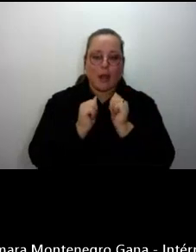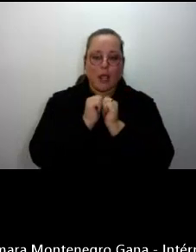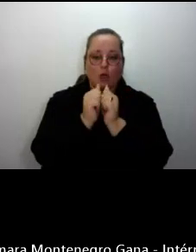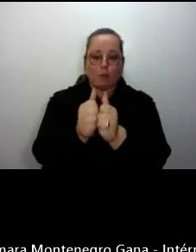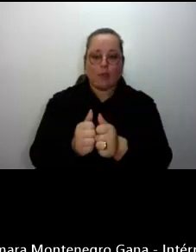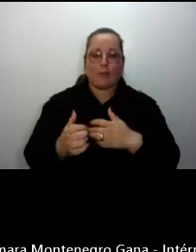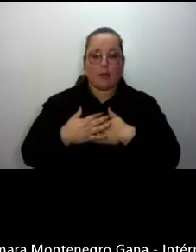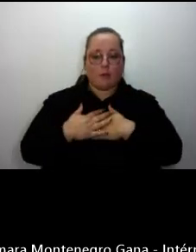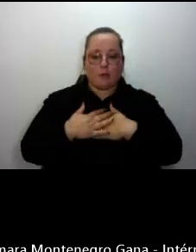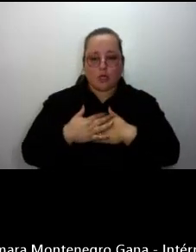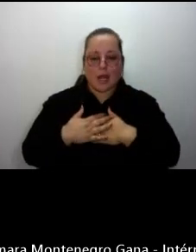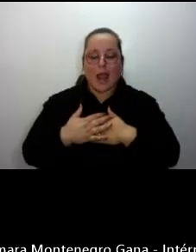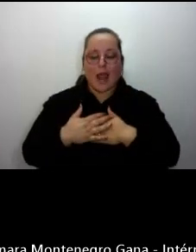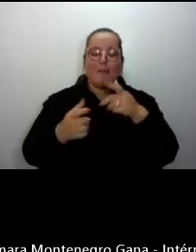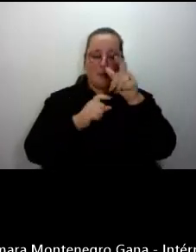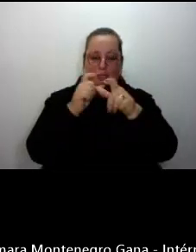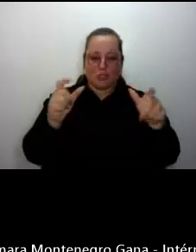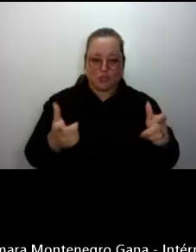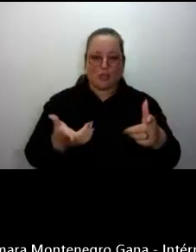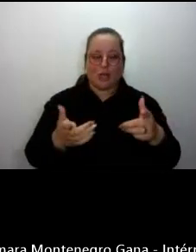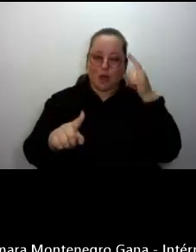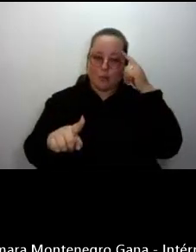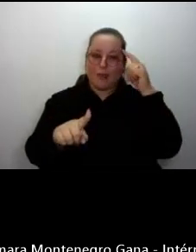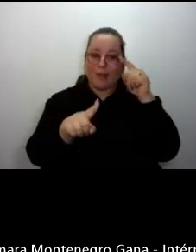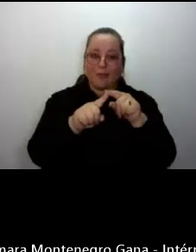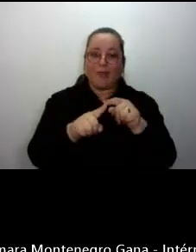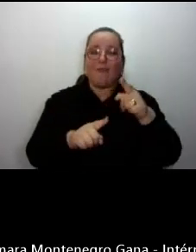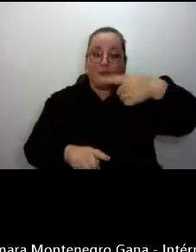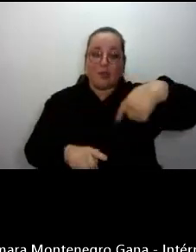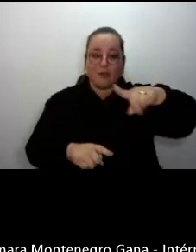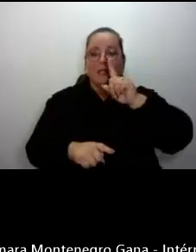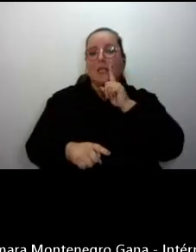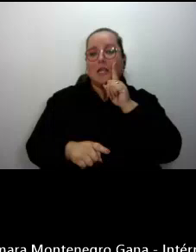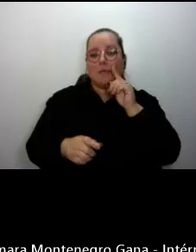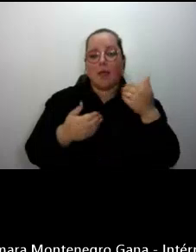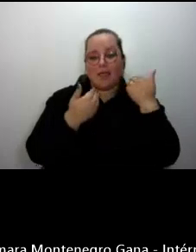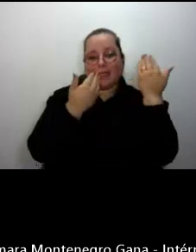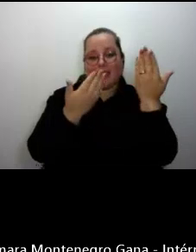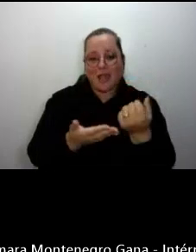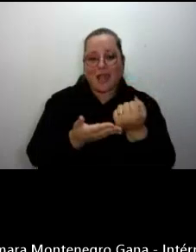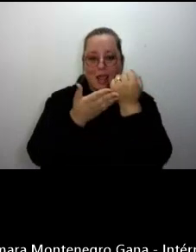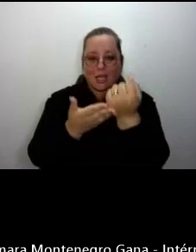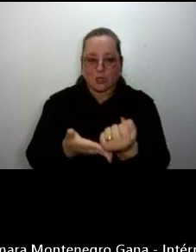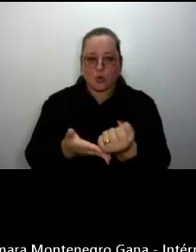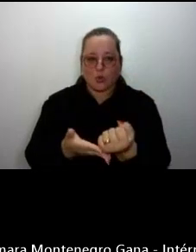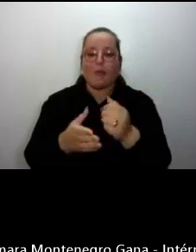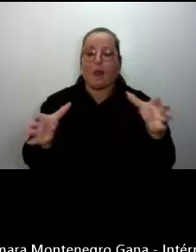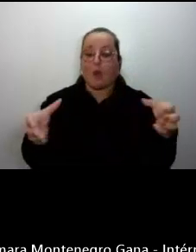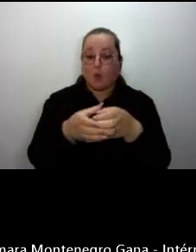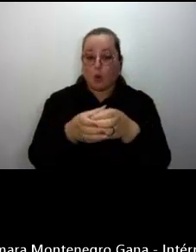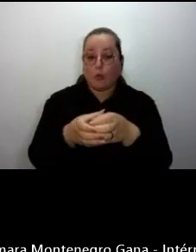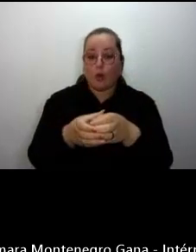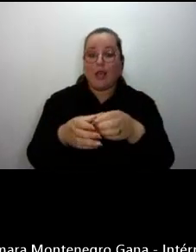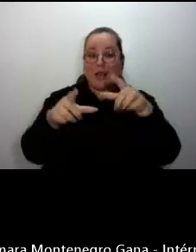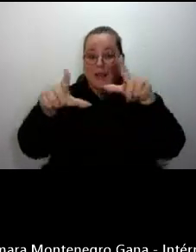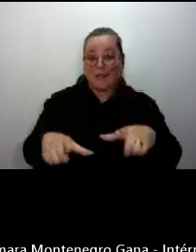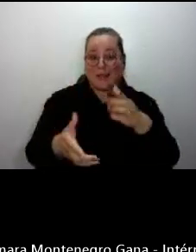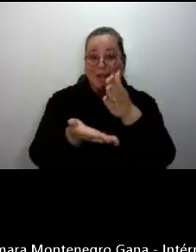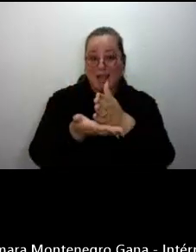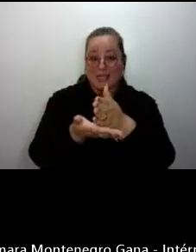emocional y conductual. El objetivo que tenemos, ¿cierto?, es entregar insumos para los equipos de aula, poniendo a